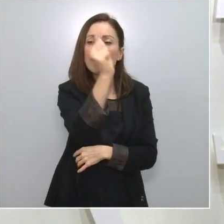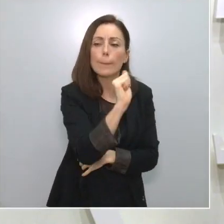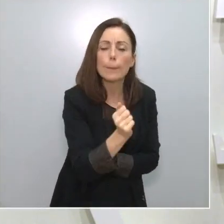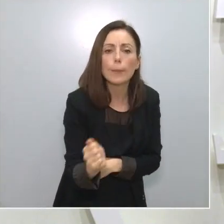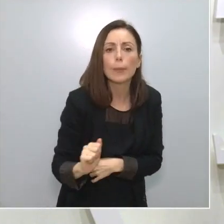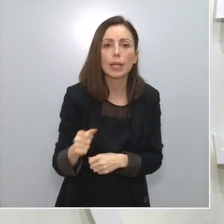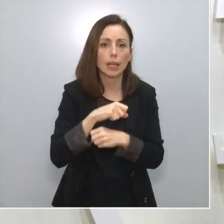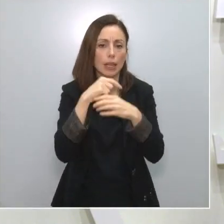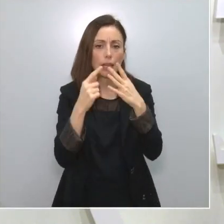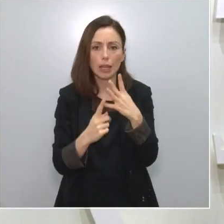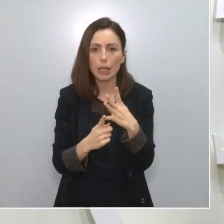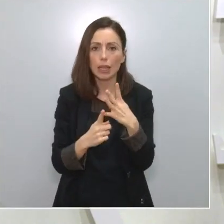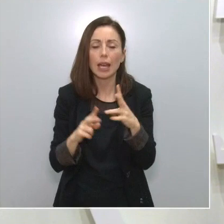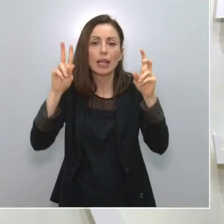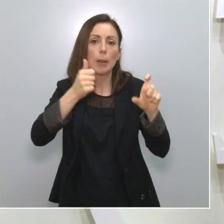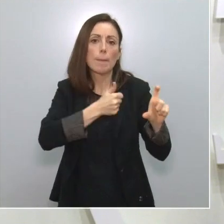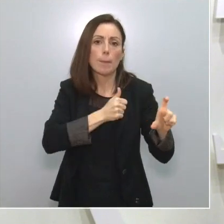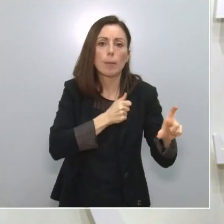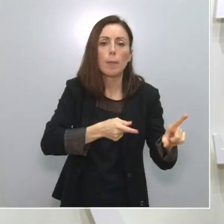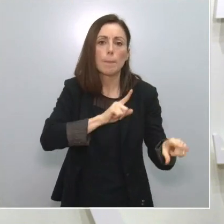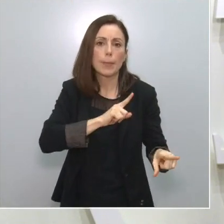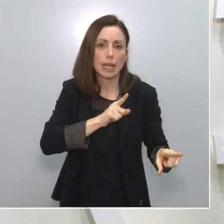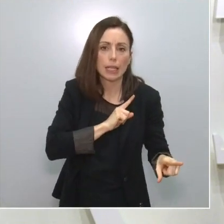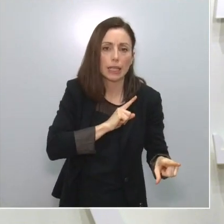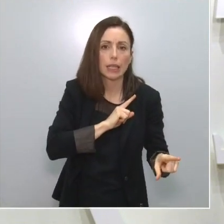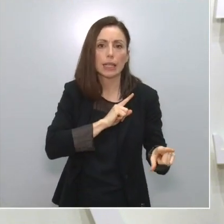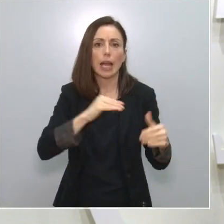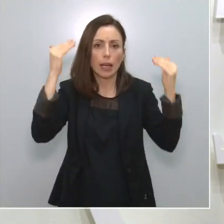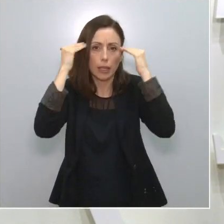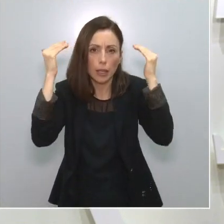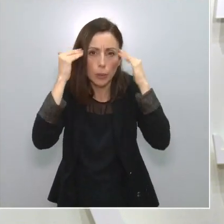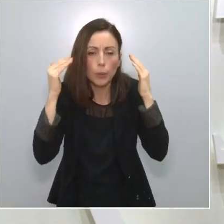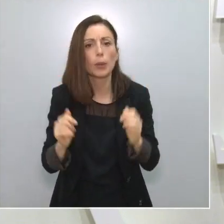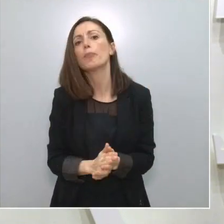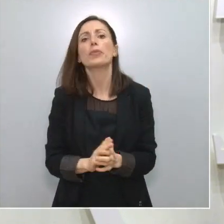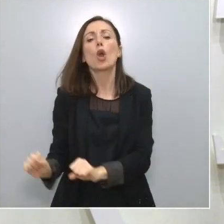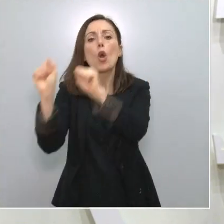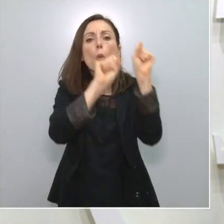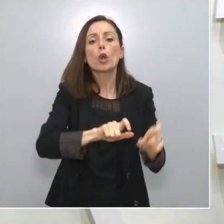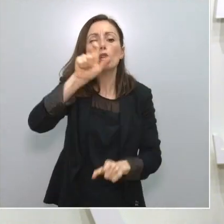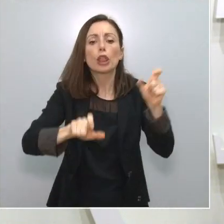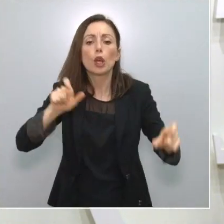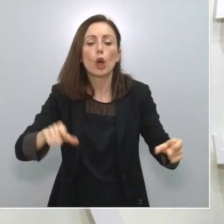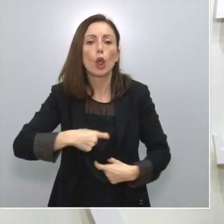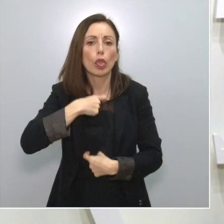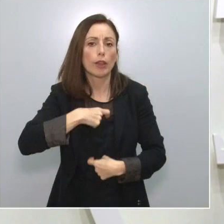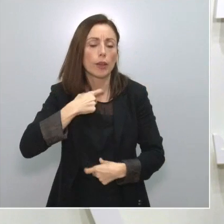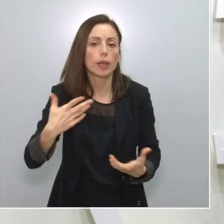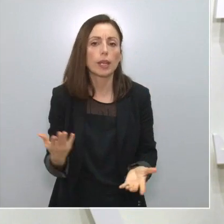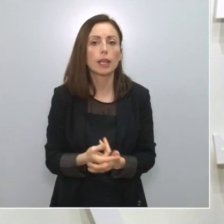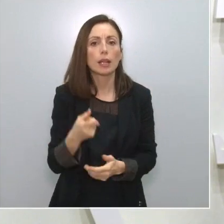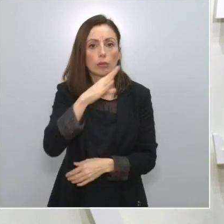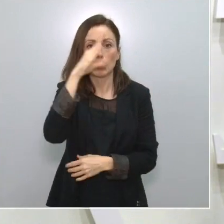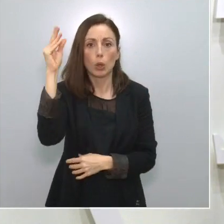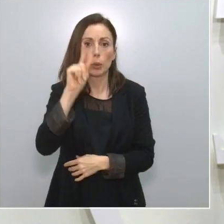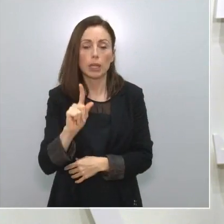los componentes de los cuerpos de seguridad del Estado, de las Fuerzas Armadas, de Protección Civil. Que no se nos olvide tampoco, por supuesto, a los miembros